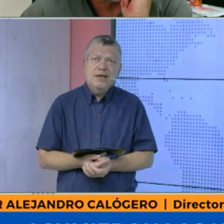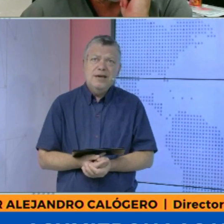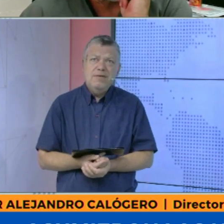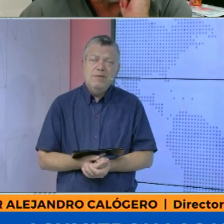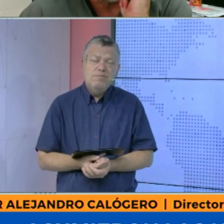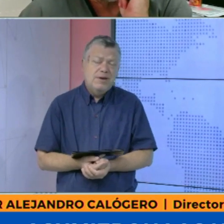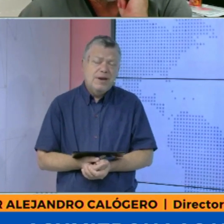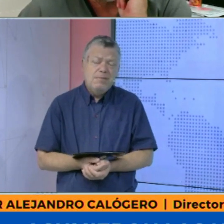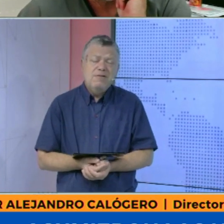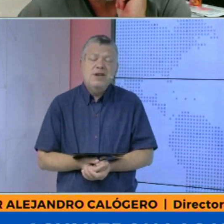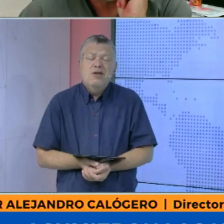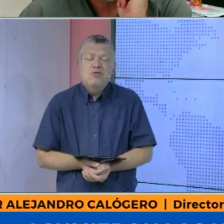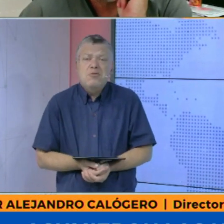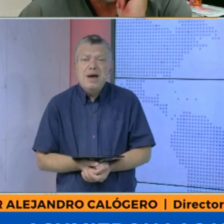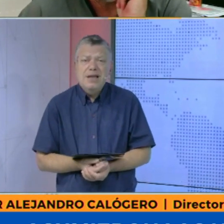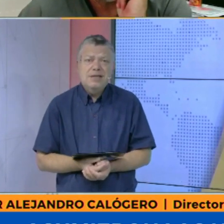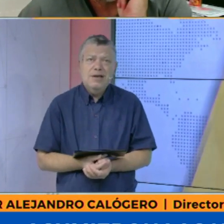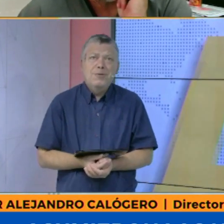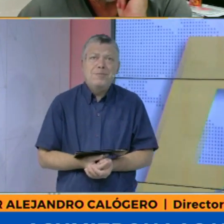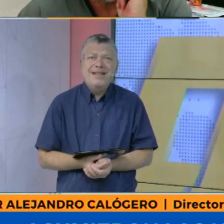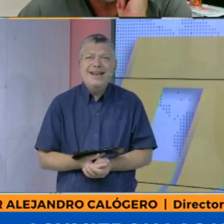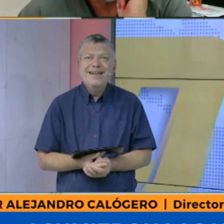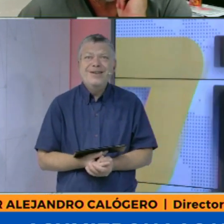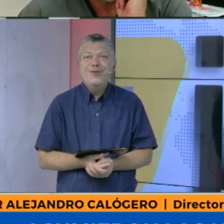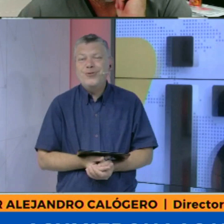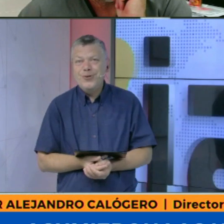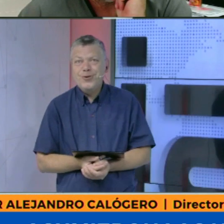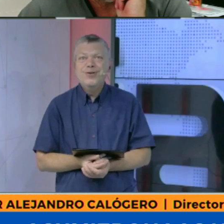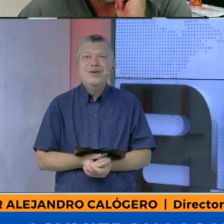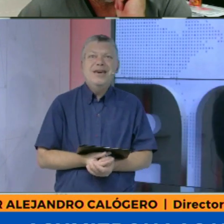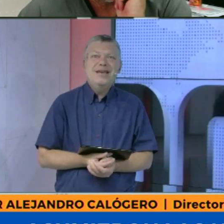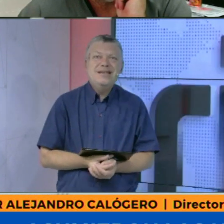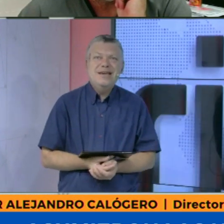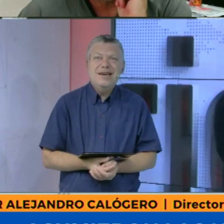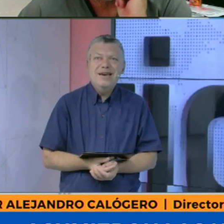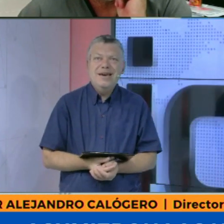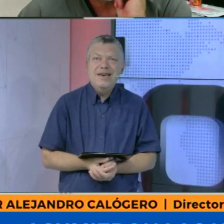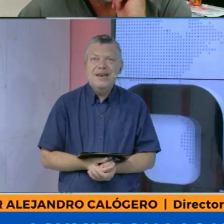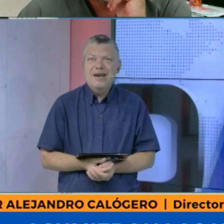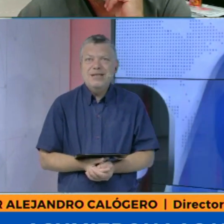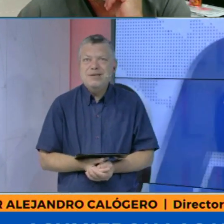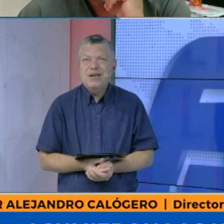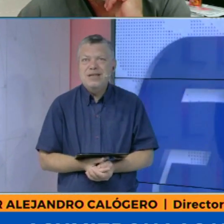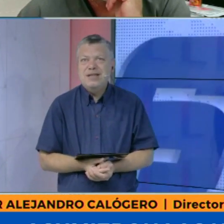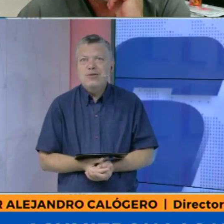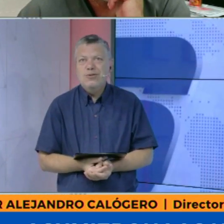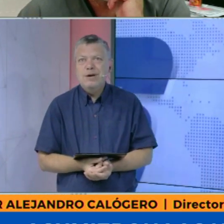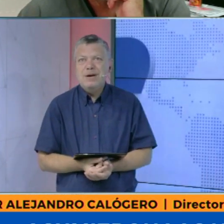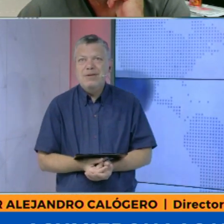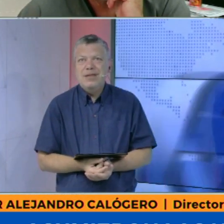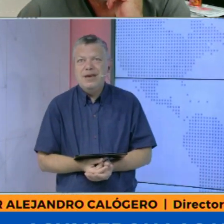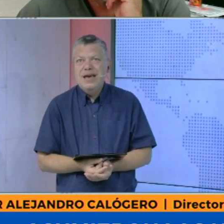realmente fuera de lo normal allí en el hospital, lo conozco, Y realmente siempre